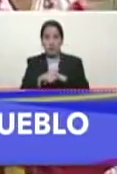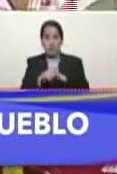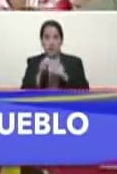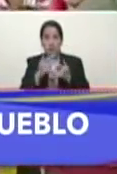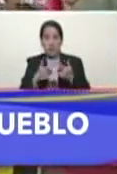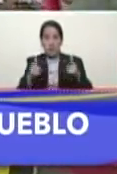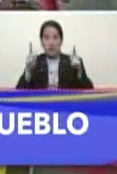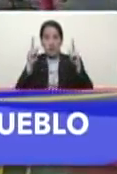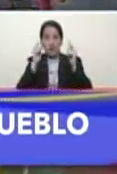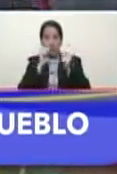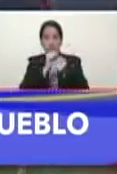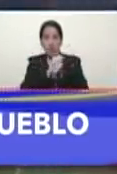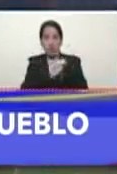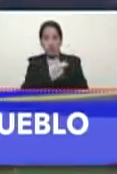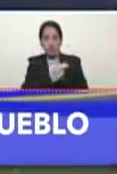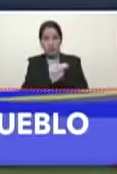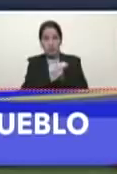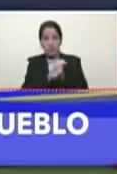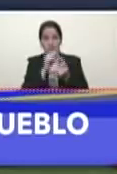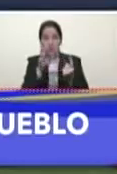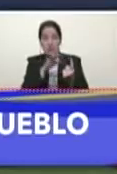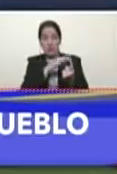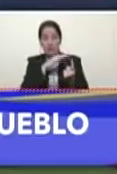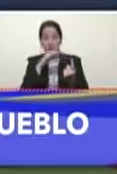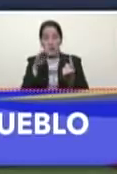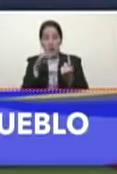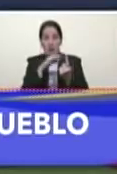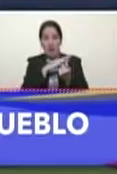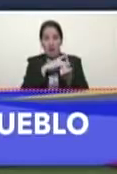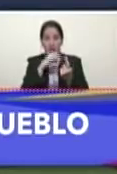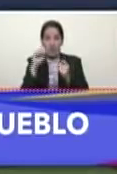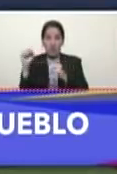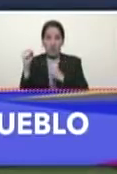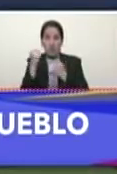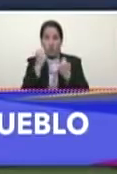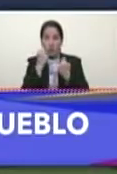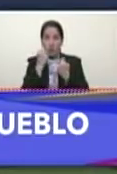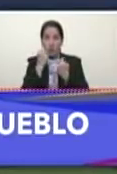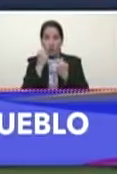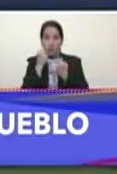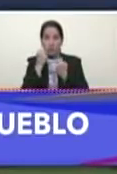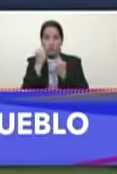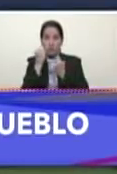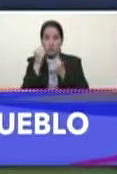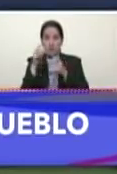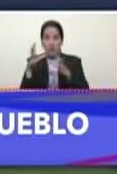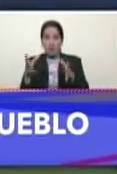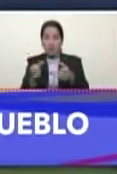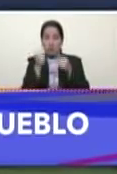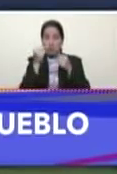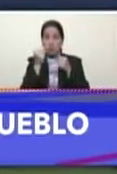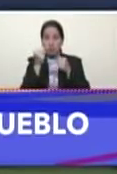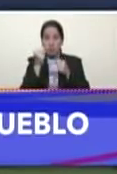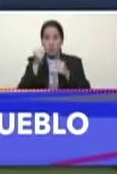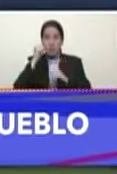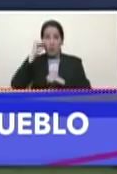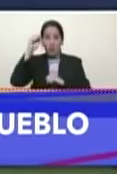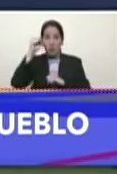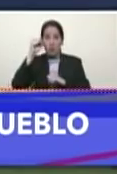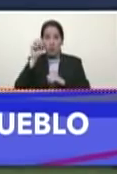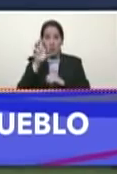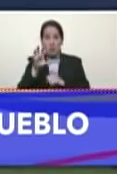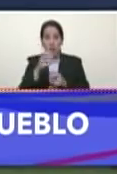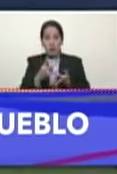de chantajes, de persecuciones, de bloqueos. Y estamos logrando un país más libre,